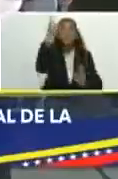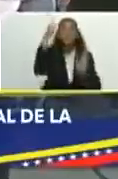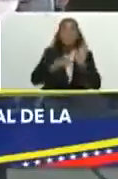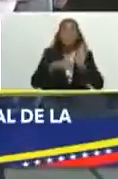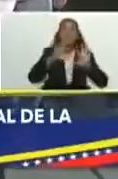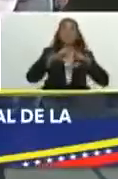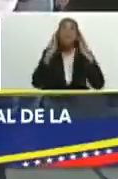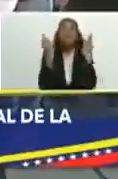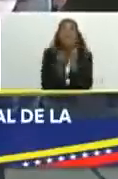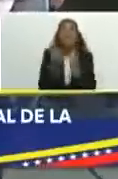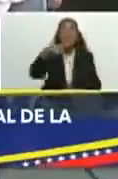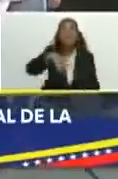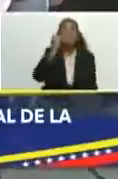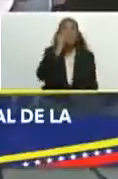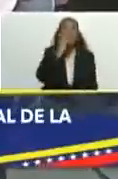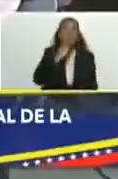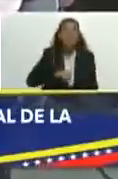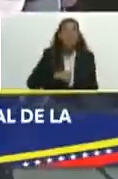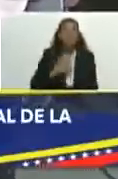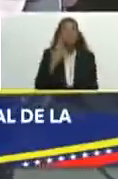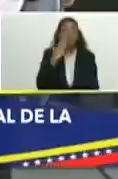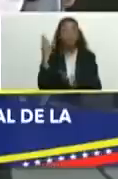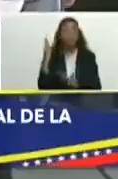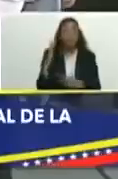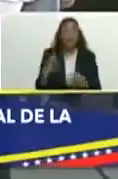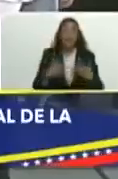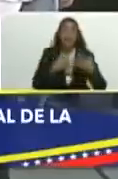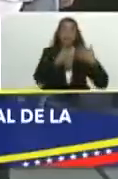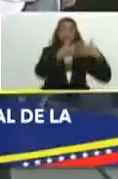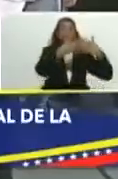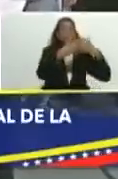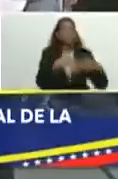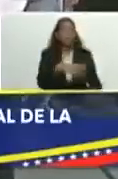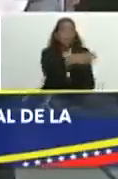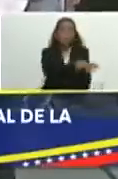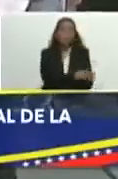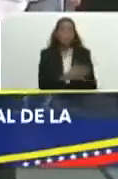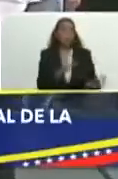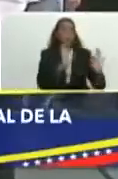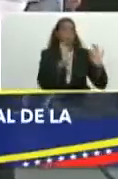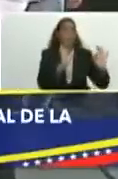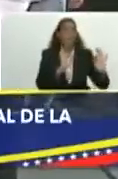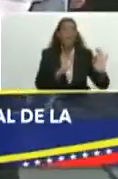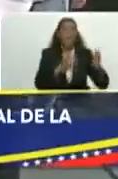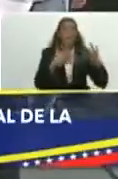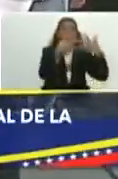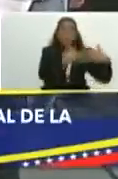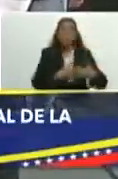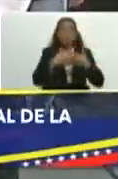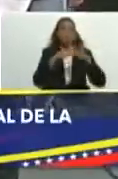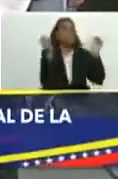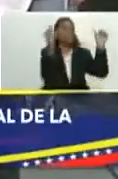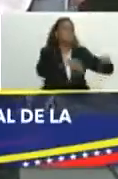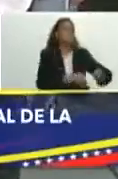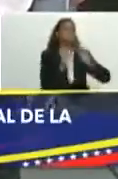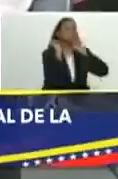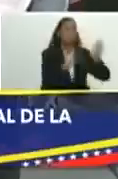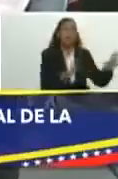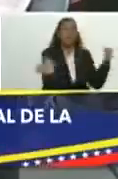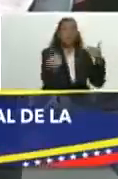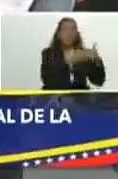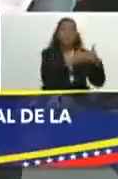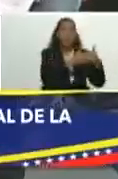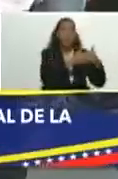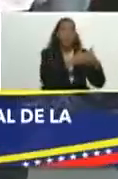familias de acá de Valencia. El imperialismo se fue un día, cerró todo, apagó todo, le cambió las claves a